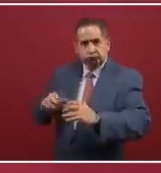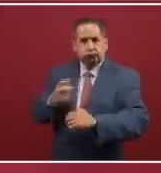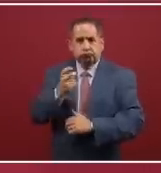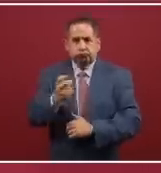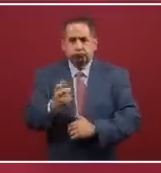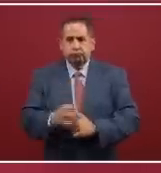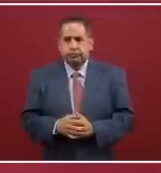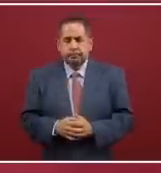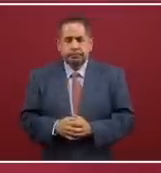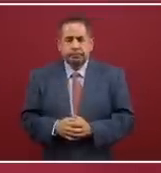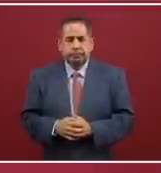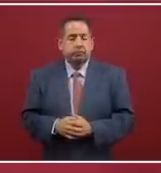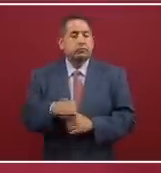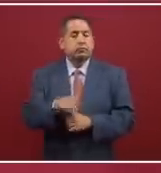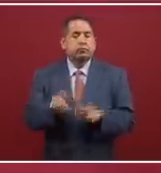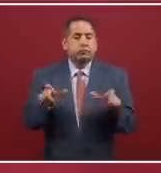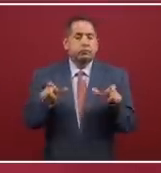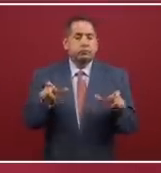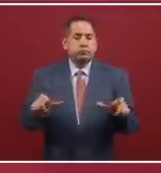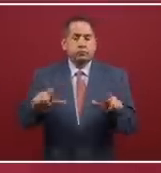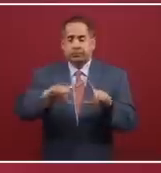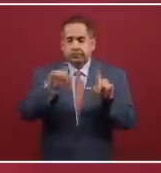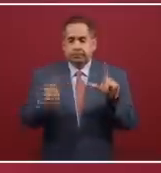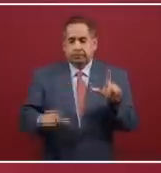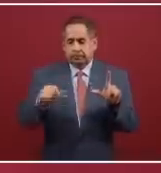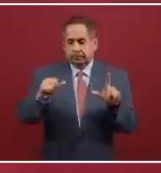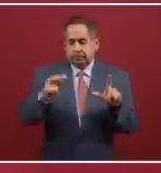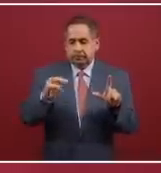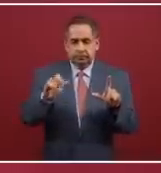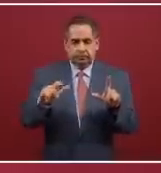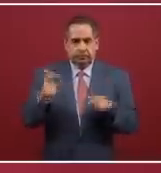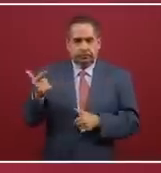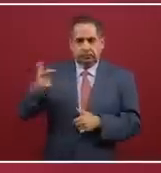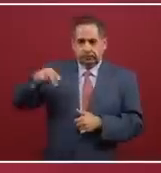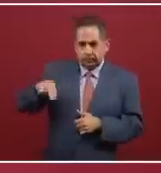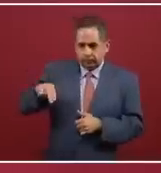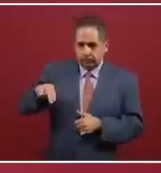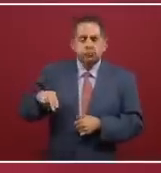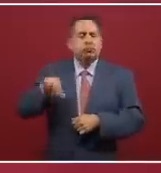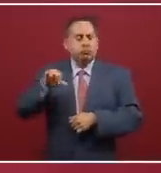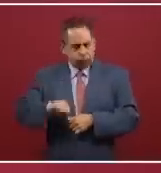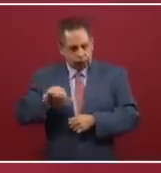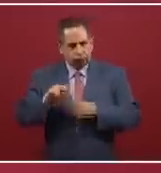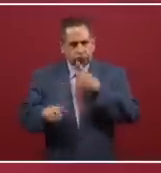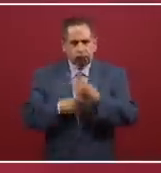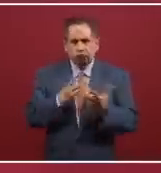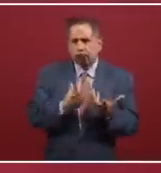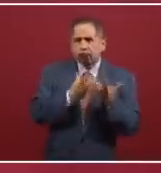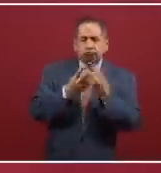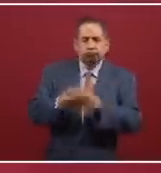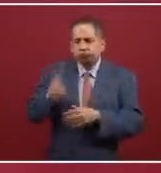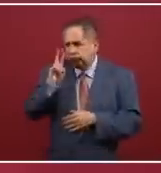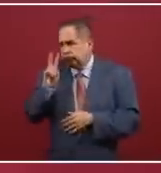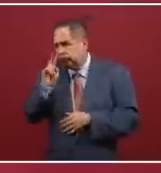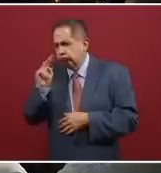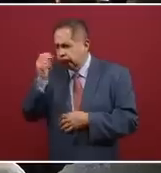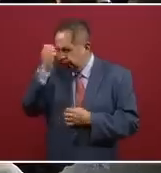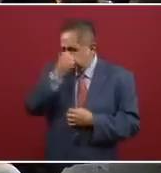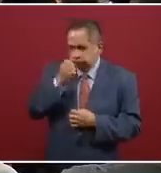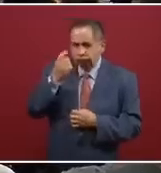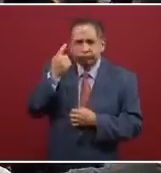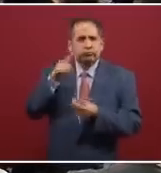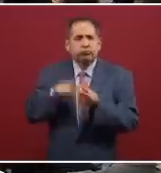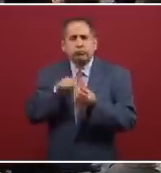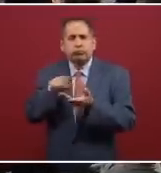por lo que hace a la guardia nacional hoy mismo se hará el recorrido para acelerar el despliegue en la zona